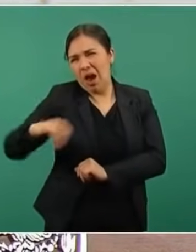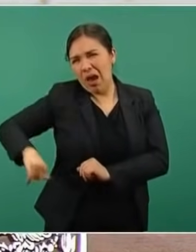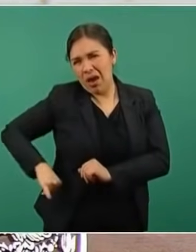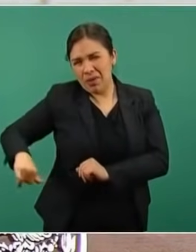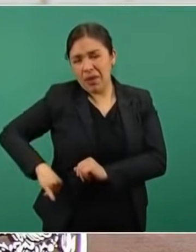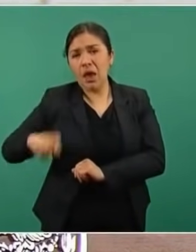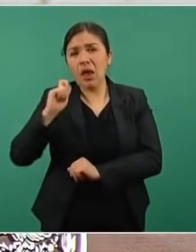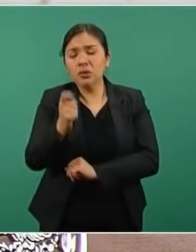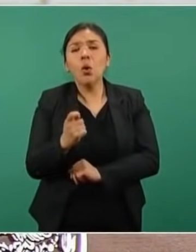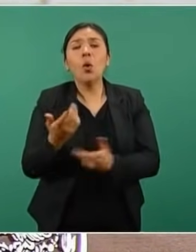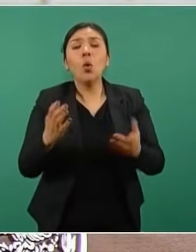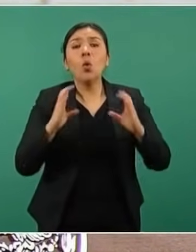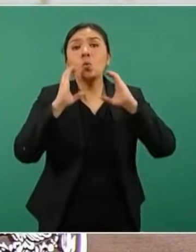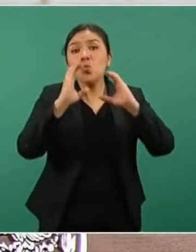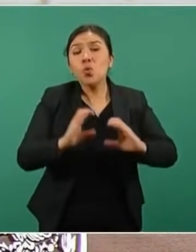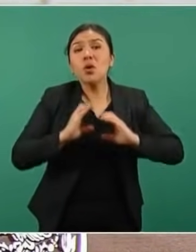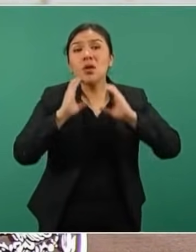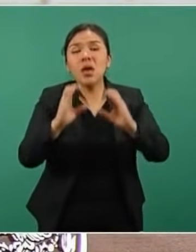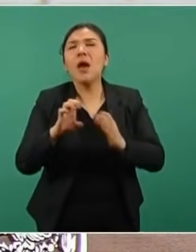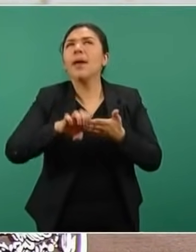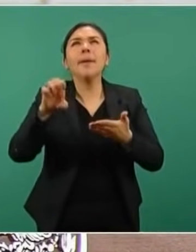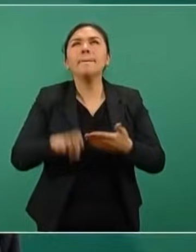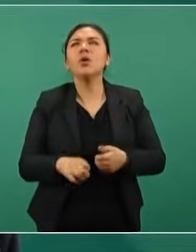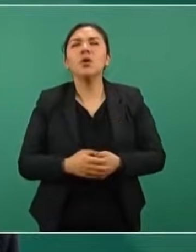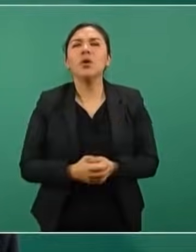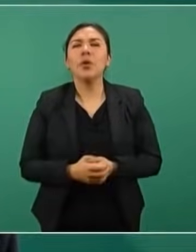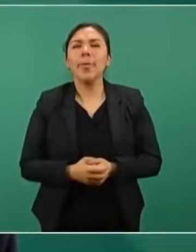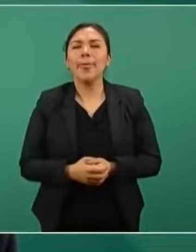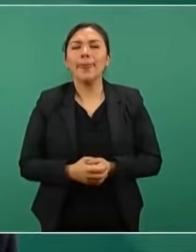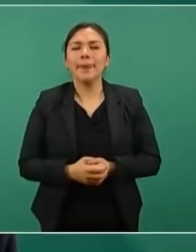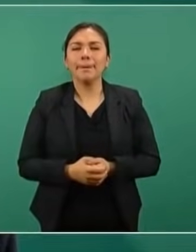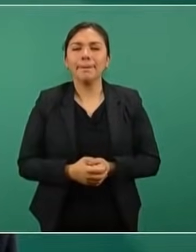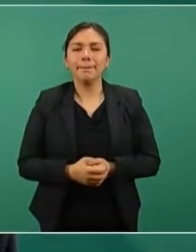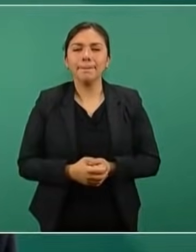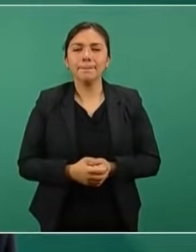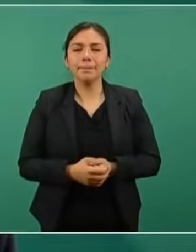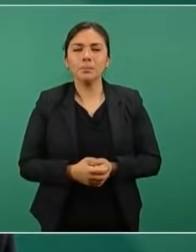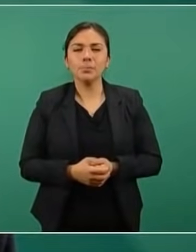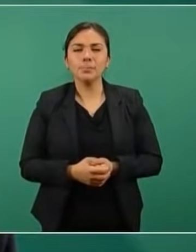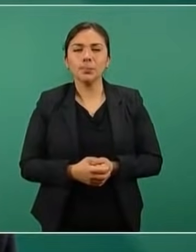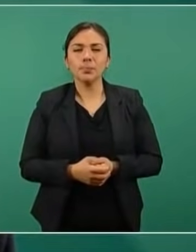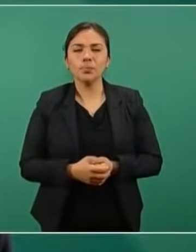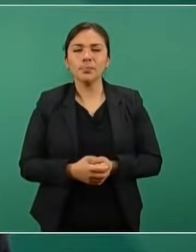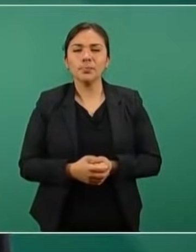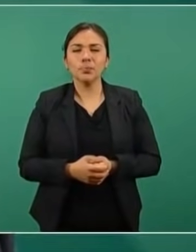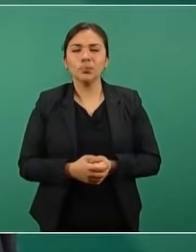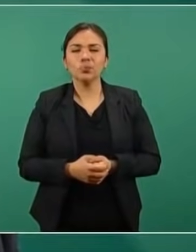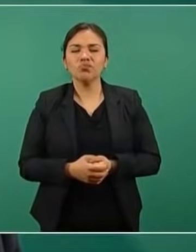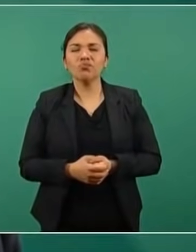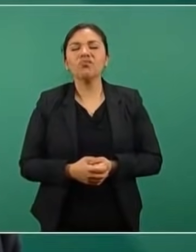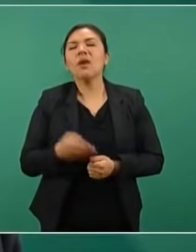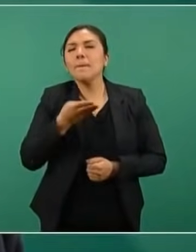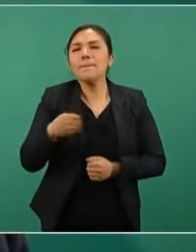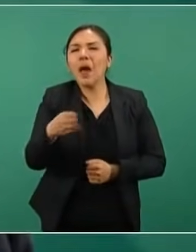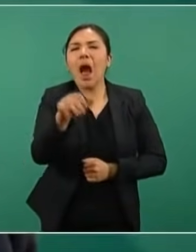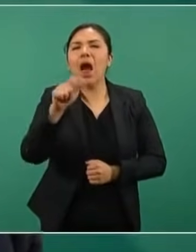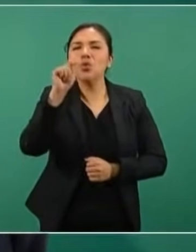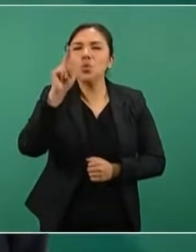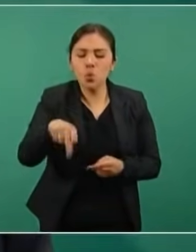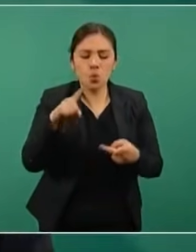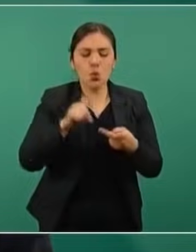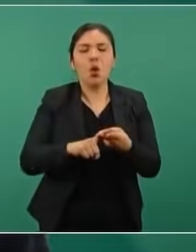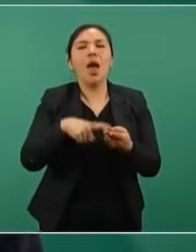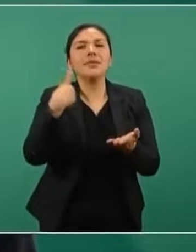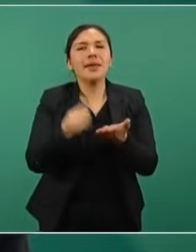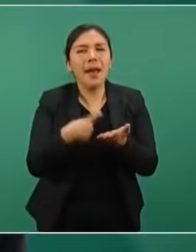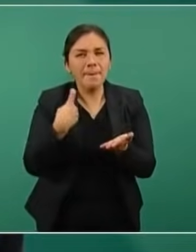de que no se cuiden las especies, por ejemplo, en el caso de los embargos al atún, al camarón, todo